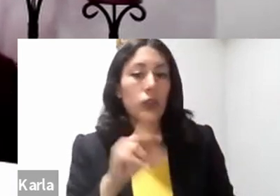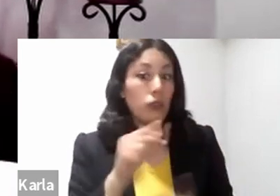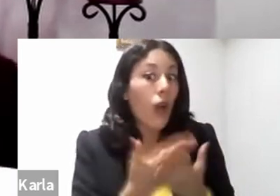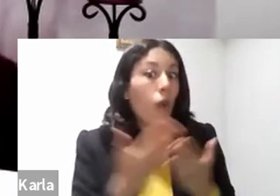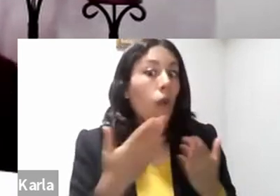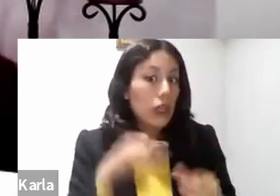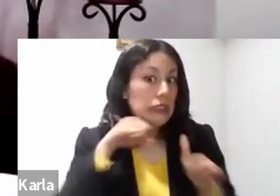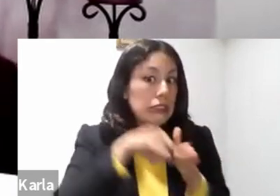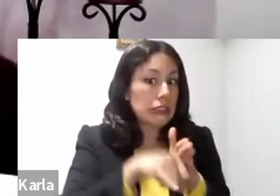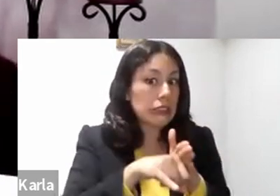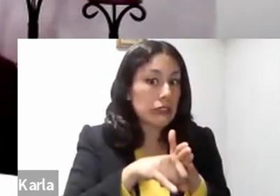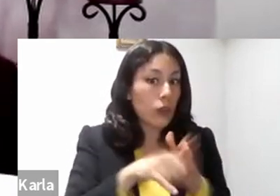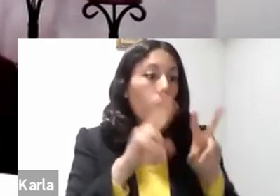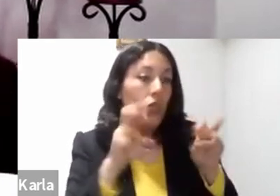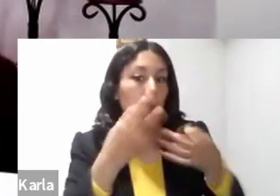tema importante